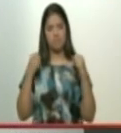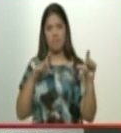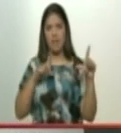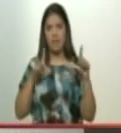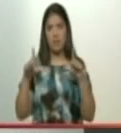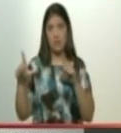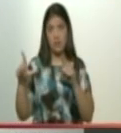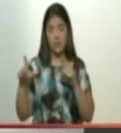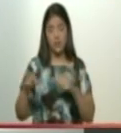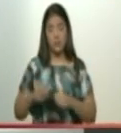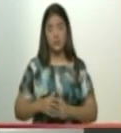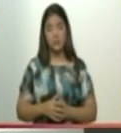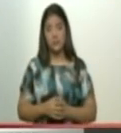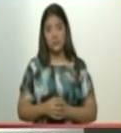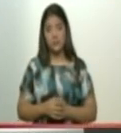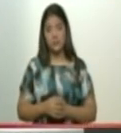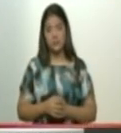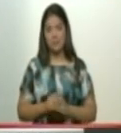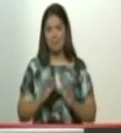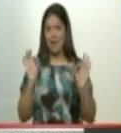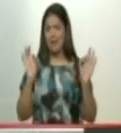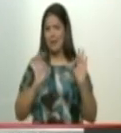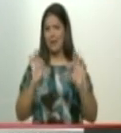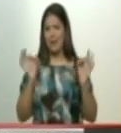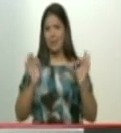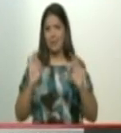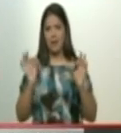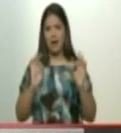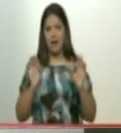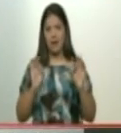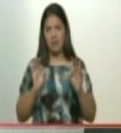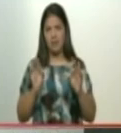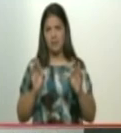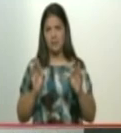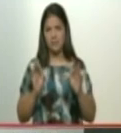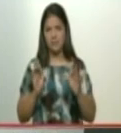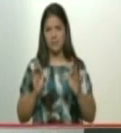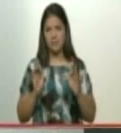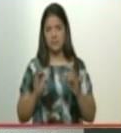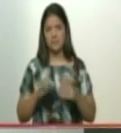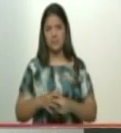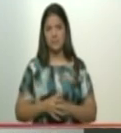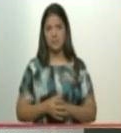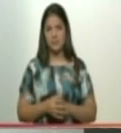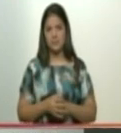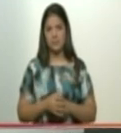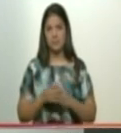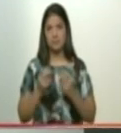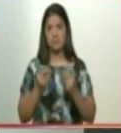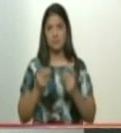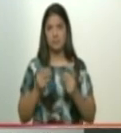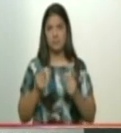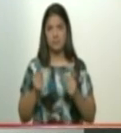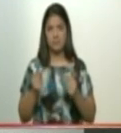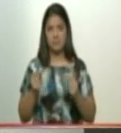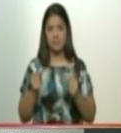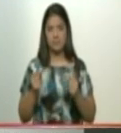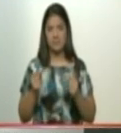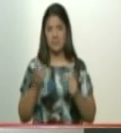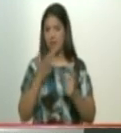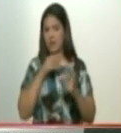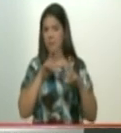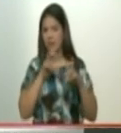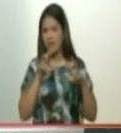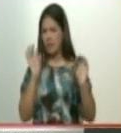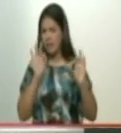y formados para que ningún crimen de esta u otra naturaleza quede impune, para